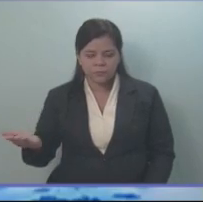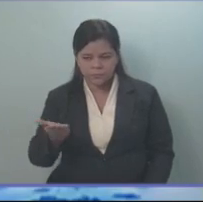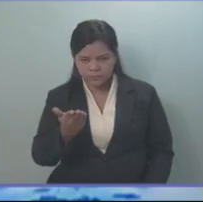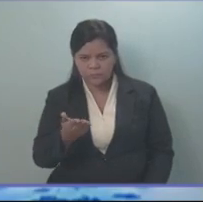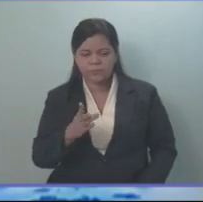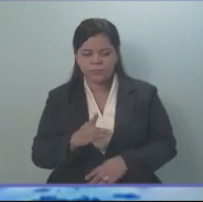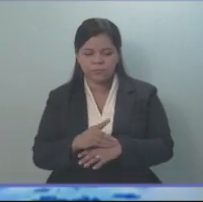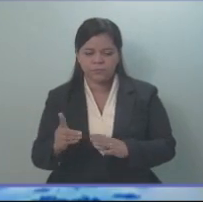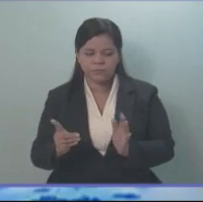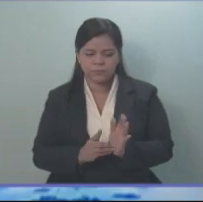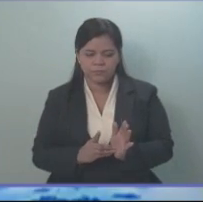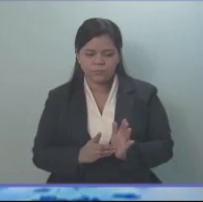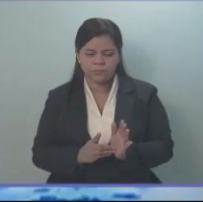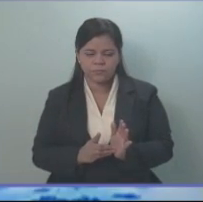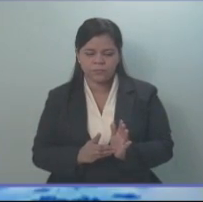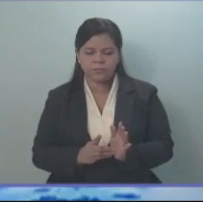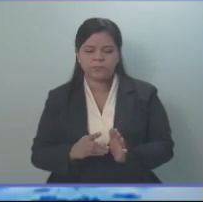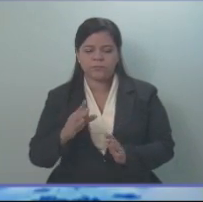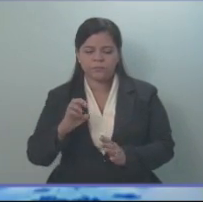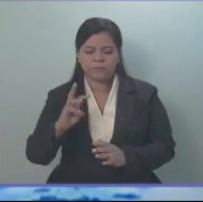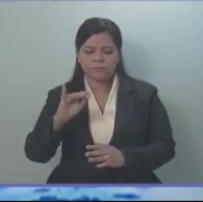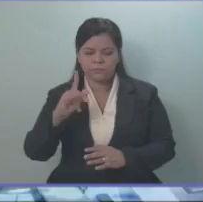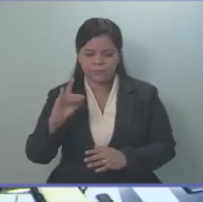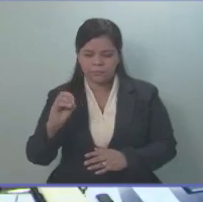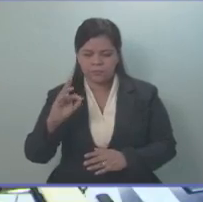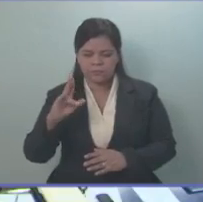Tiene la palabra el diputado Emilio Corea.